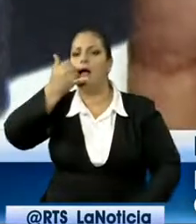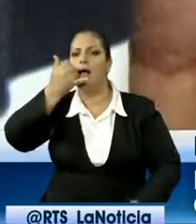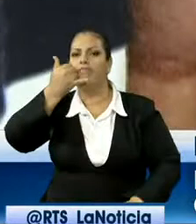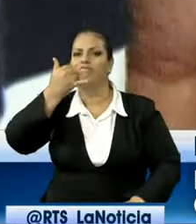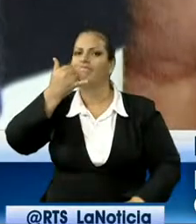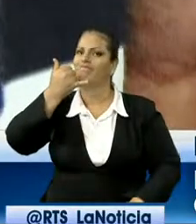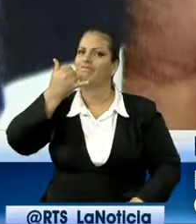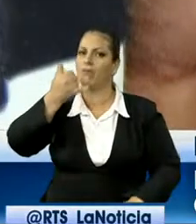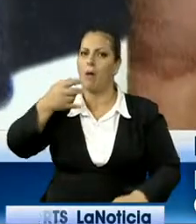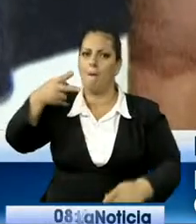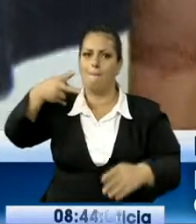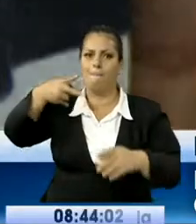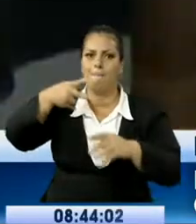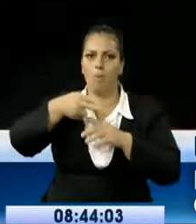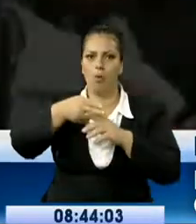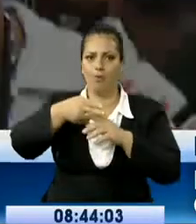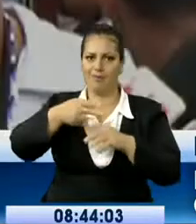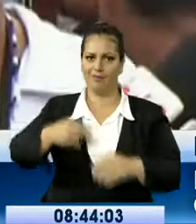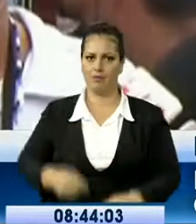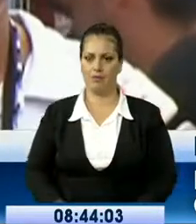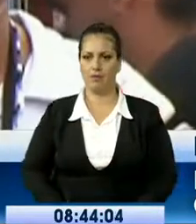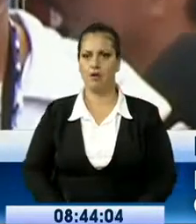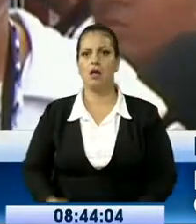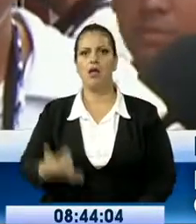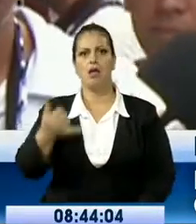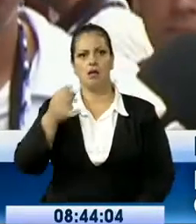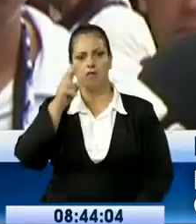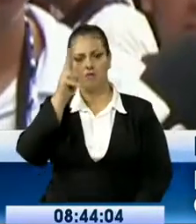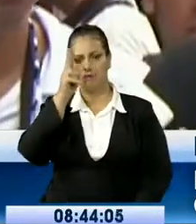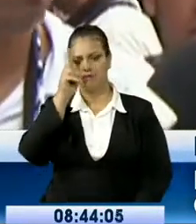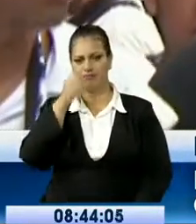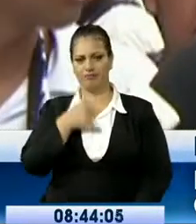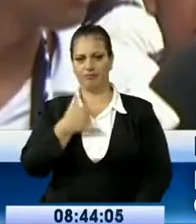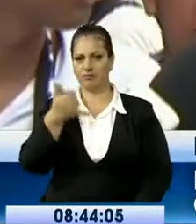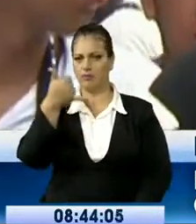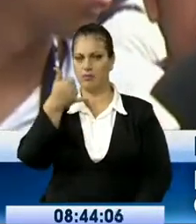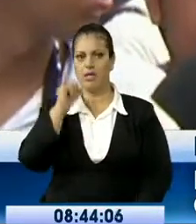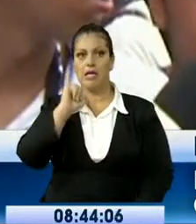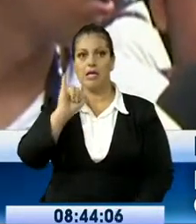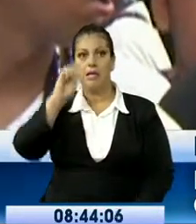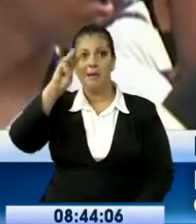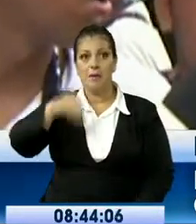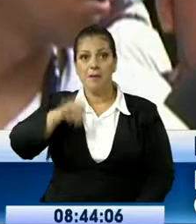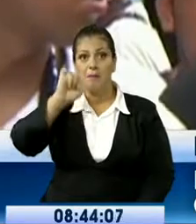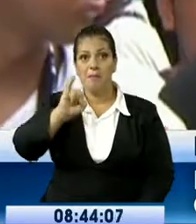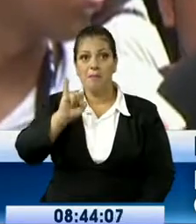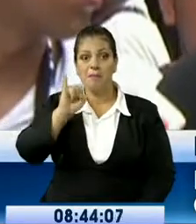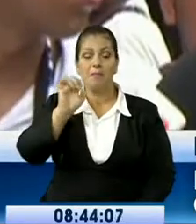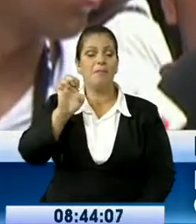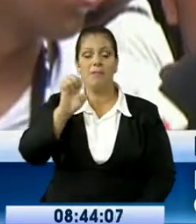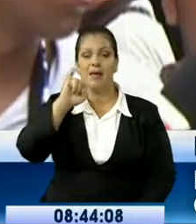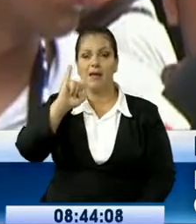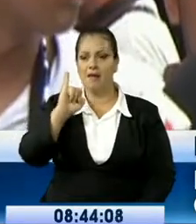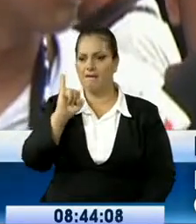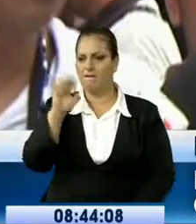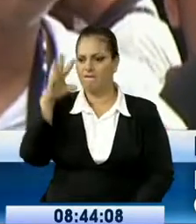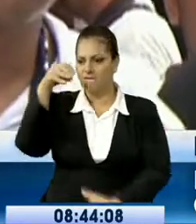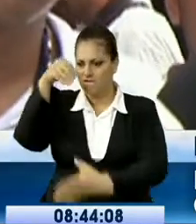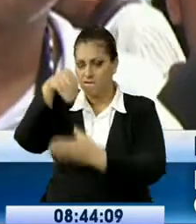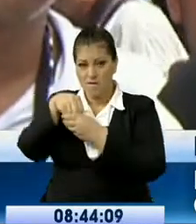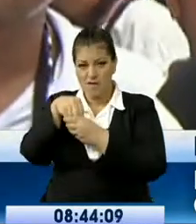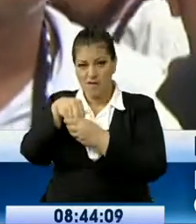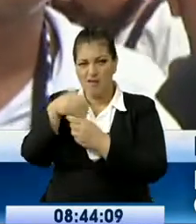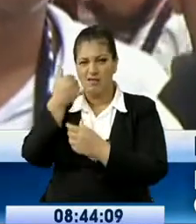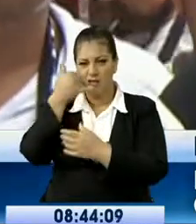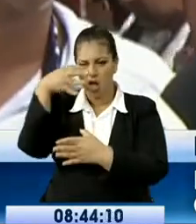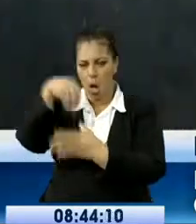hacen el sistema tecnológico de cambiar el sistema interno del email con otro email interno, que inclusive